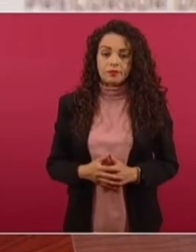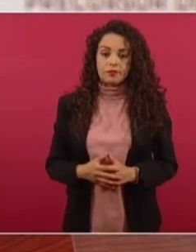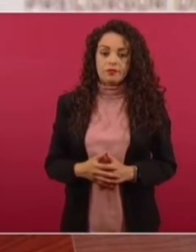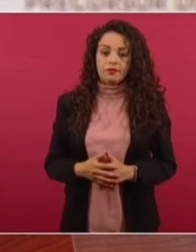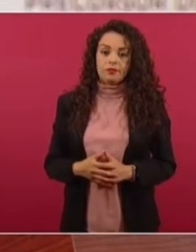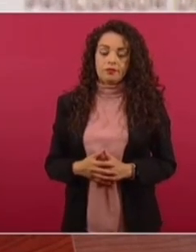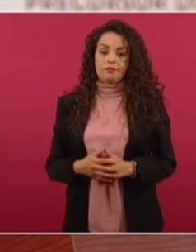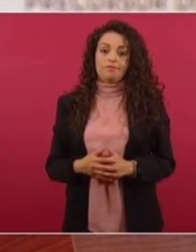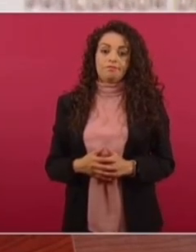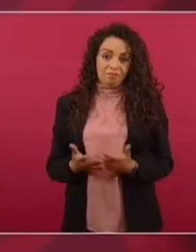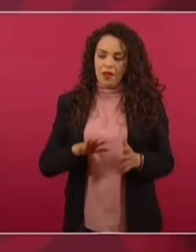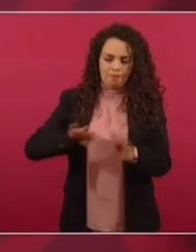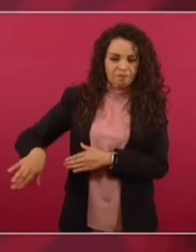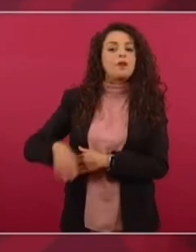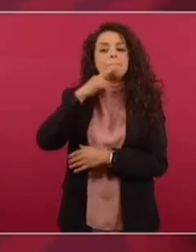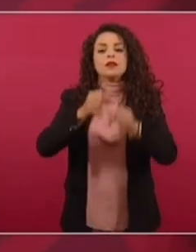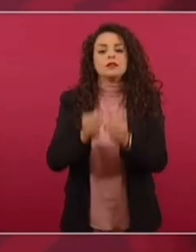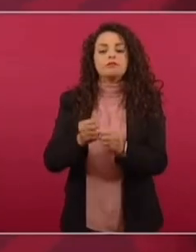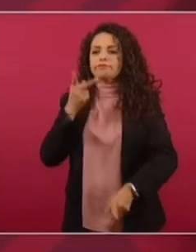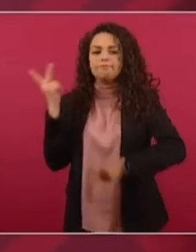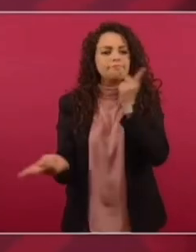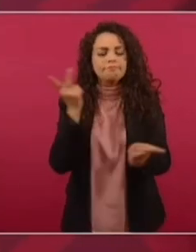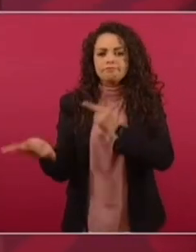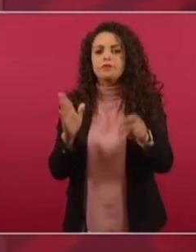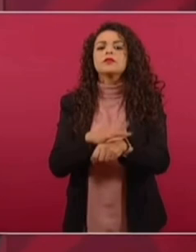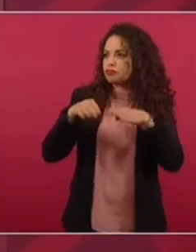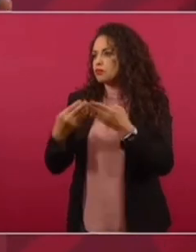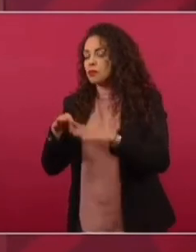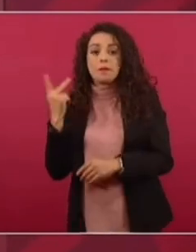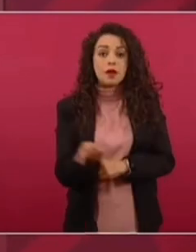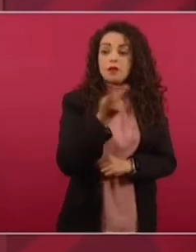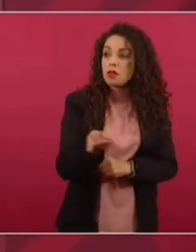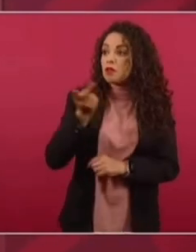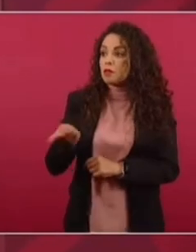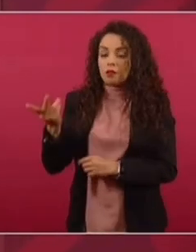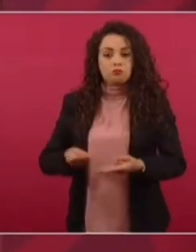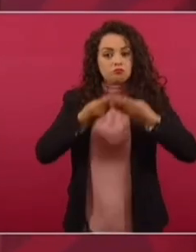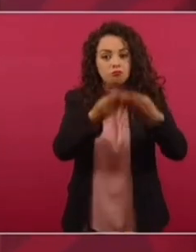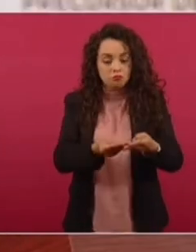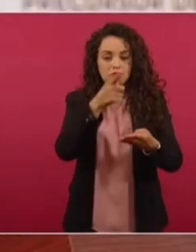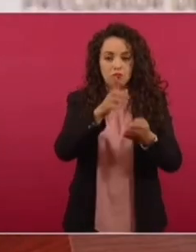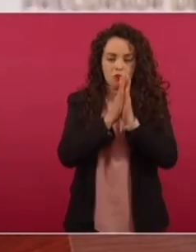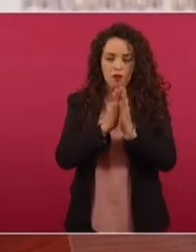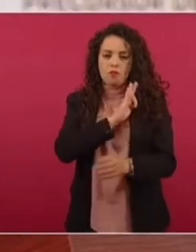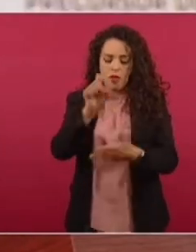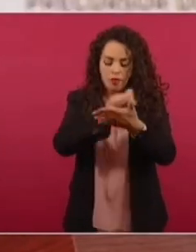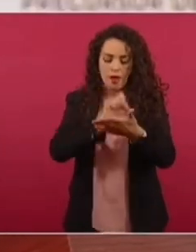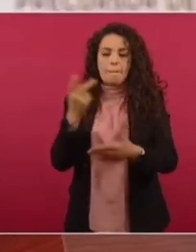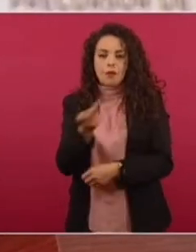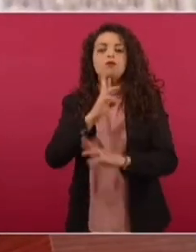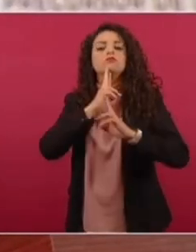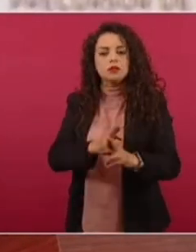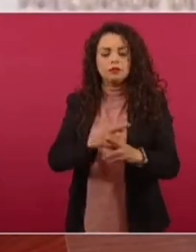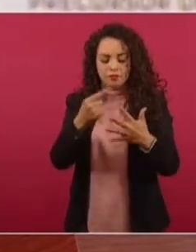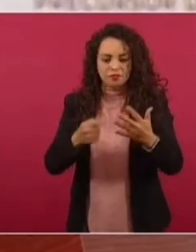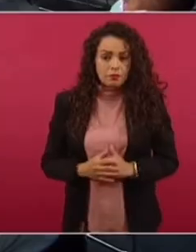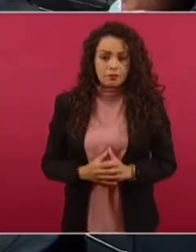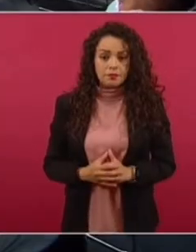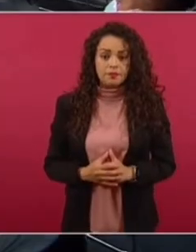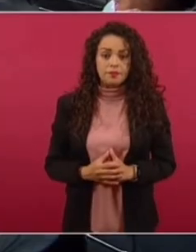Con la encuesta se va al domicilio, van testigos, ahí se les entrega el cuestionario, lo llenan y lo meten